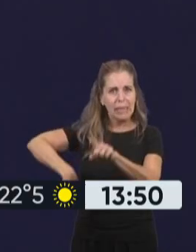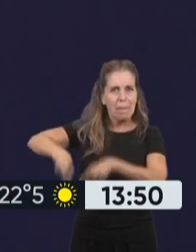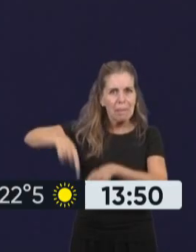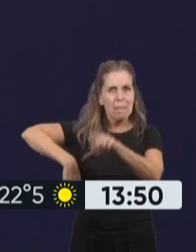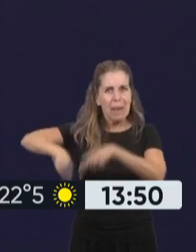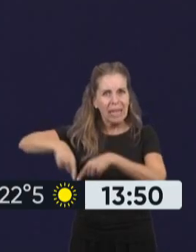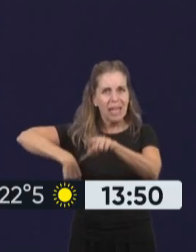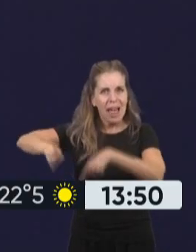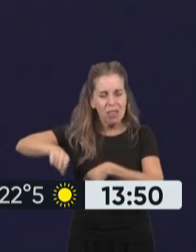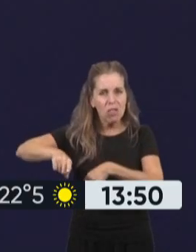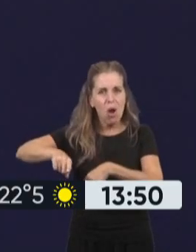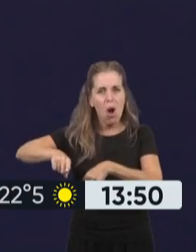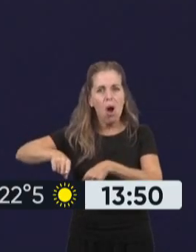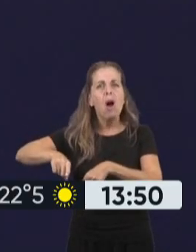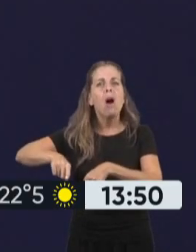las